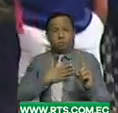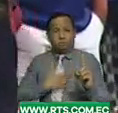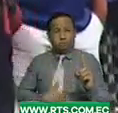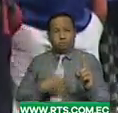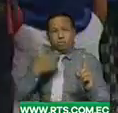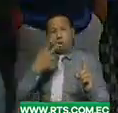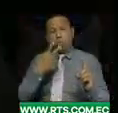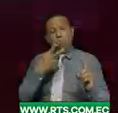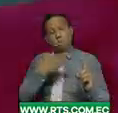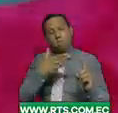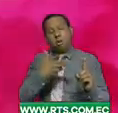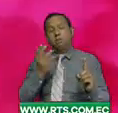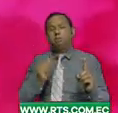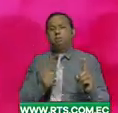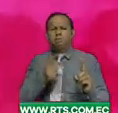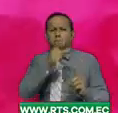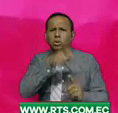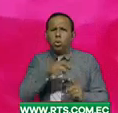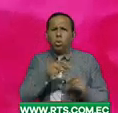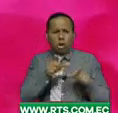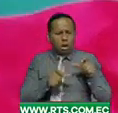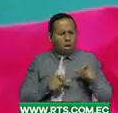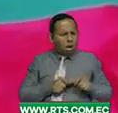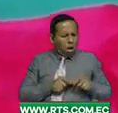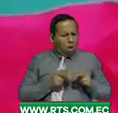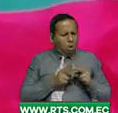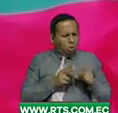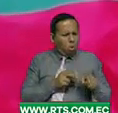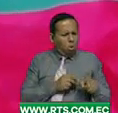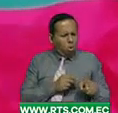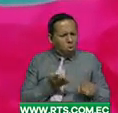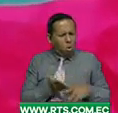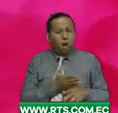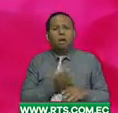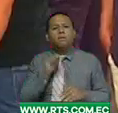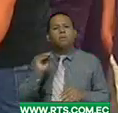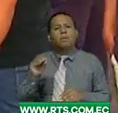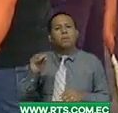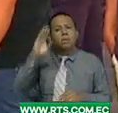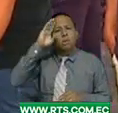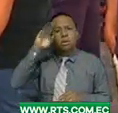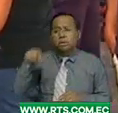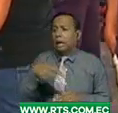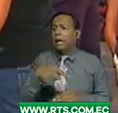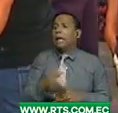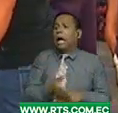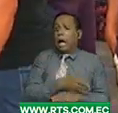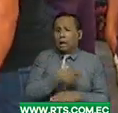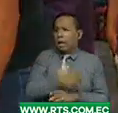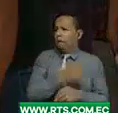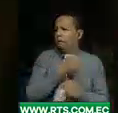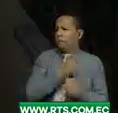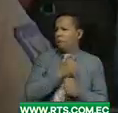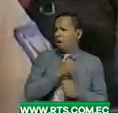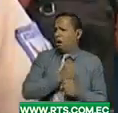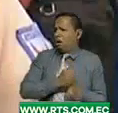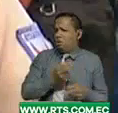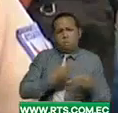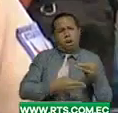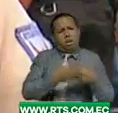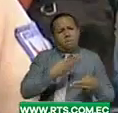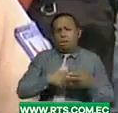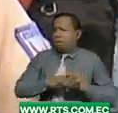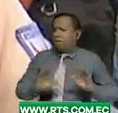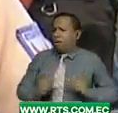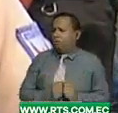sujeto asesinado informaron a la policía que al momento del crimen, él se encontraba laborando. No se encontraba el